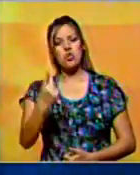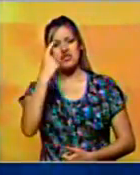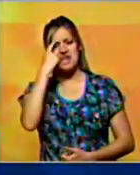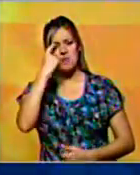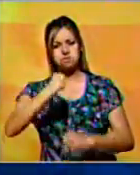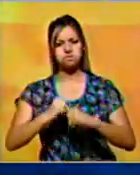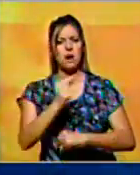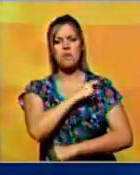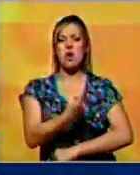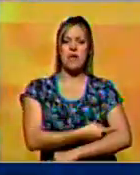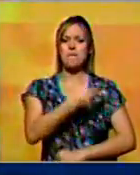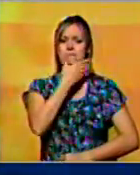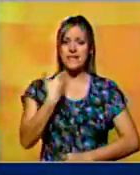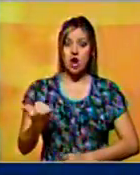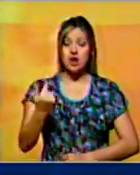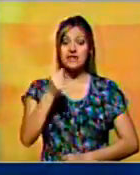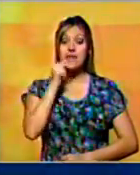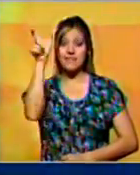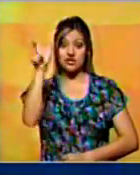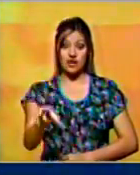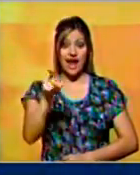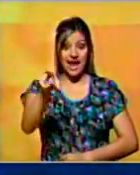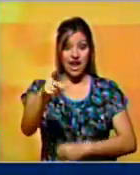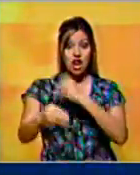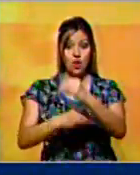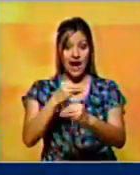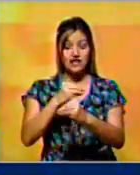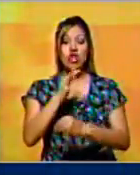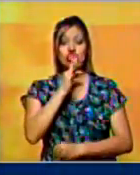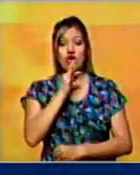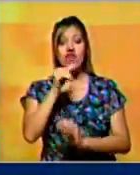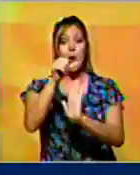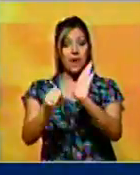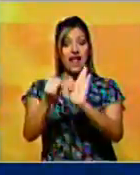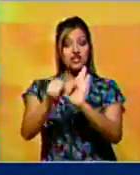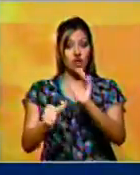llenó de valentía al saber que la persona que le hizo todo esto aún sigue